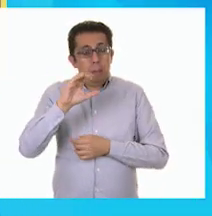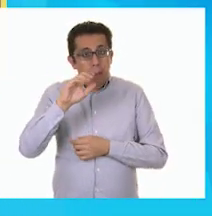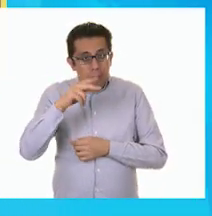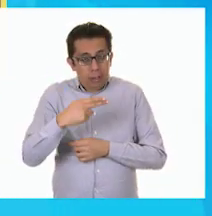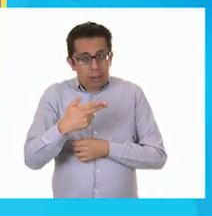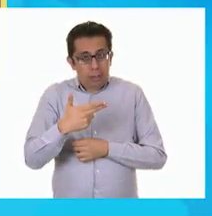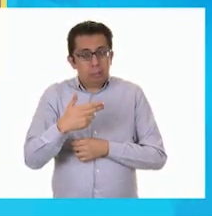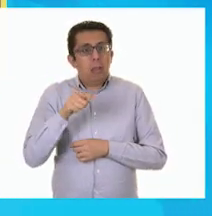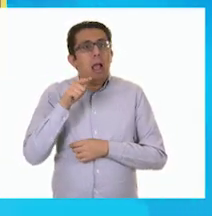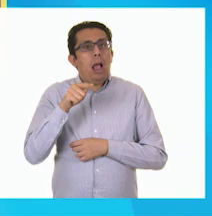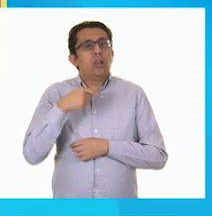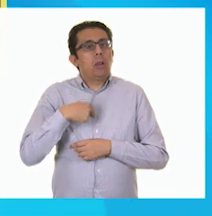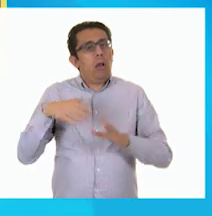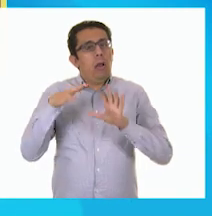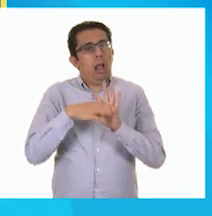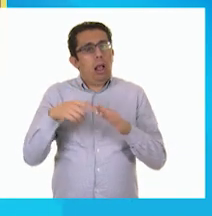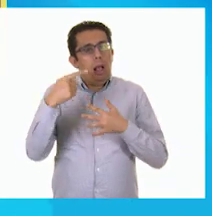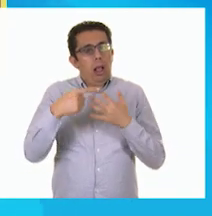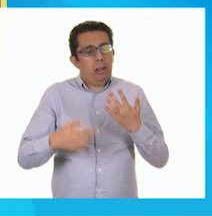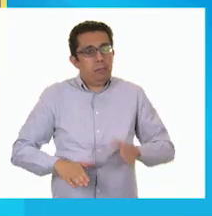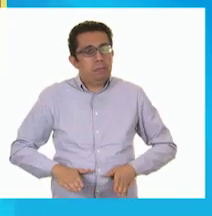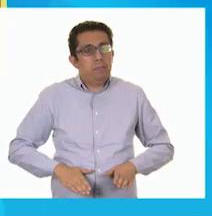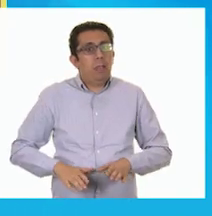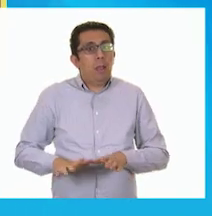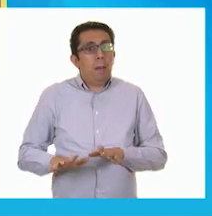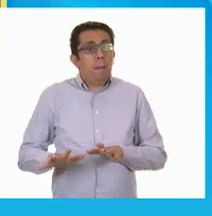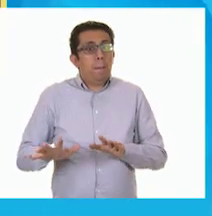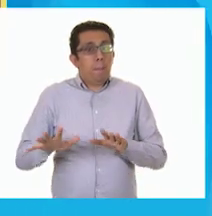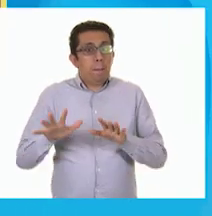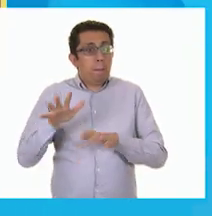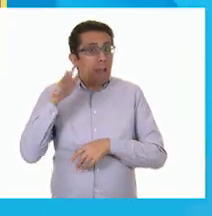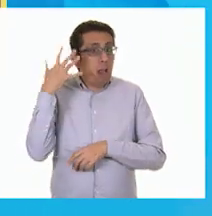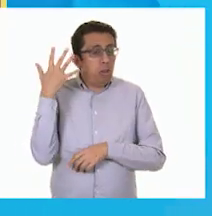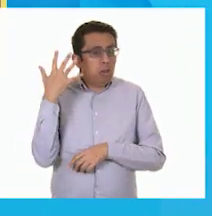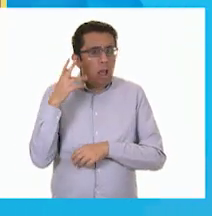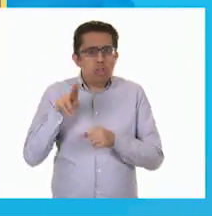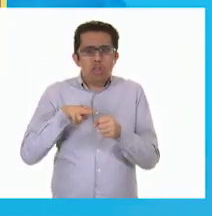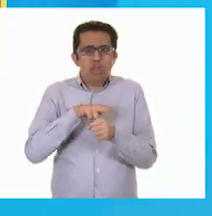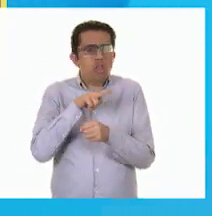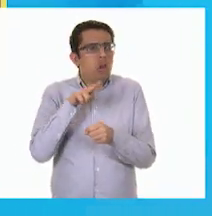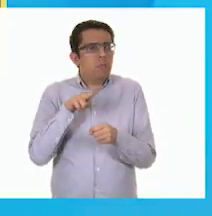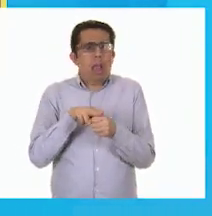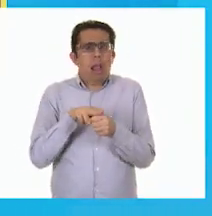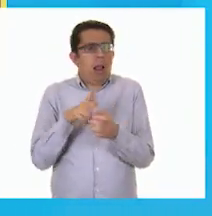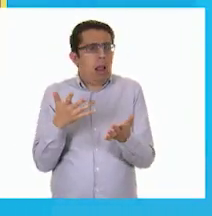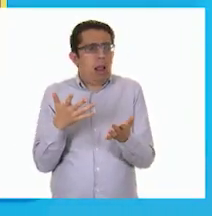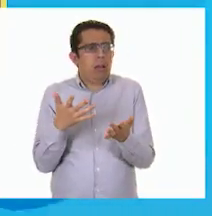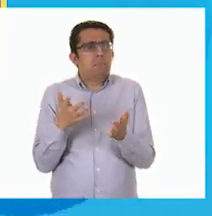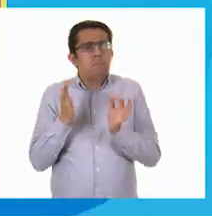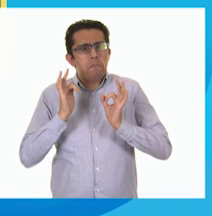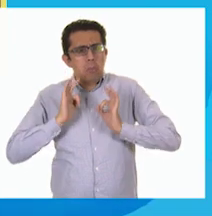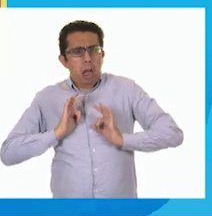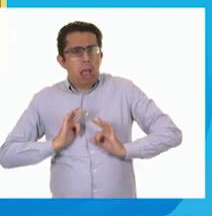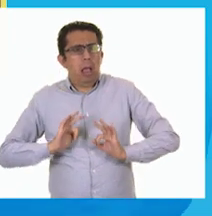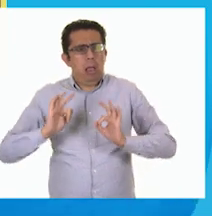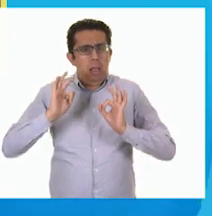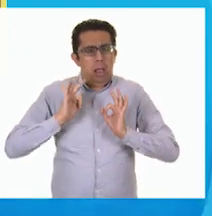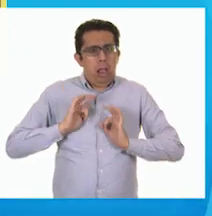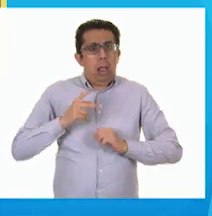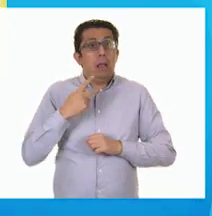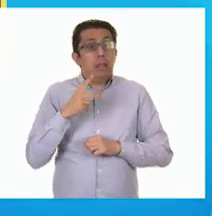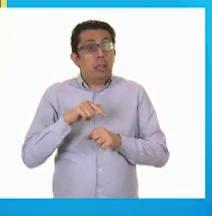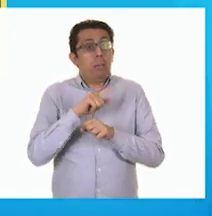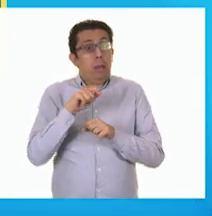explicaré cada una de las cualidades. La velocidad normal de esta pieza es moderada y vamos a escucharla con